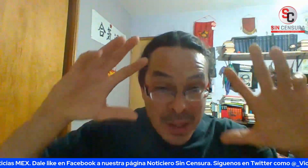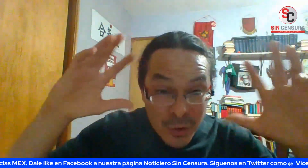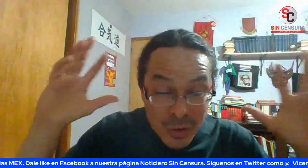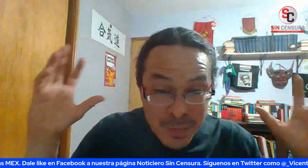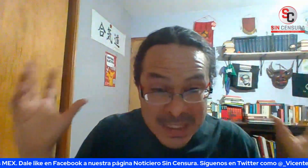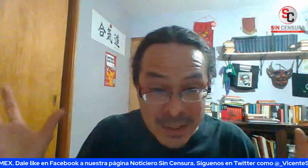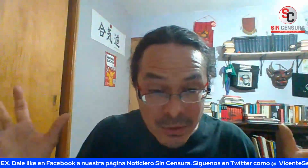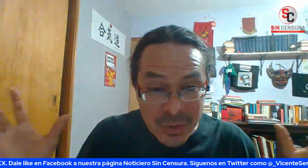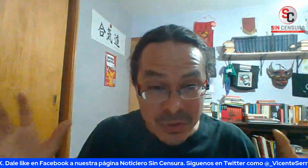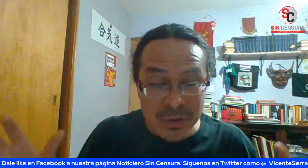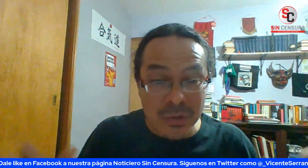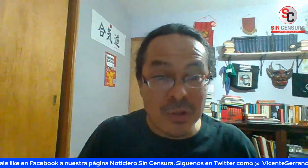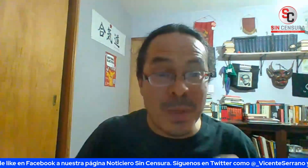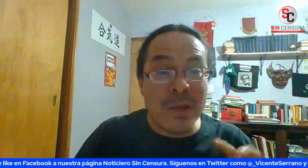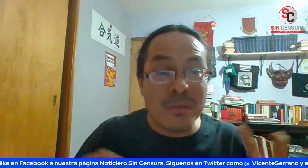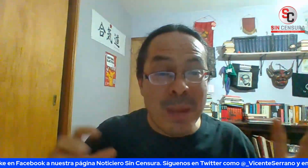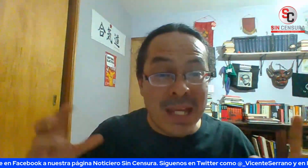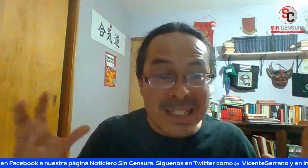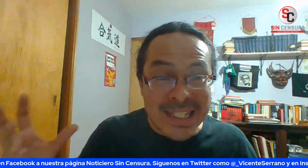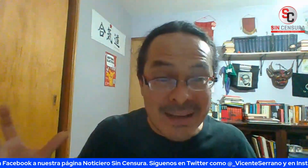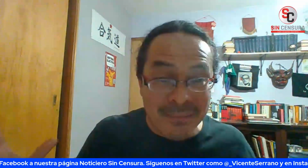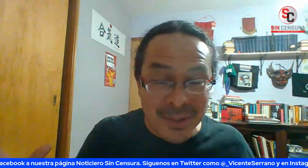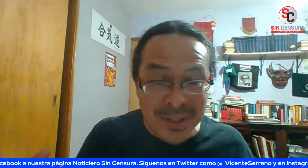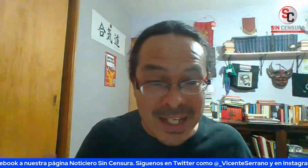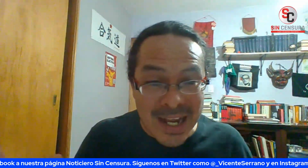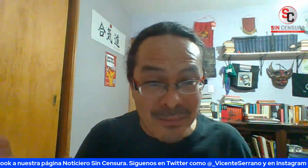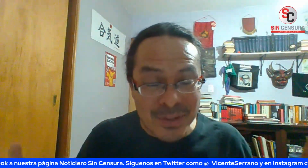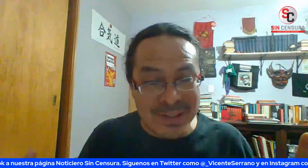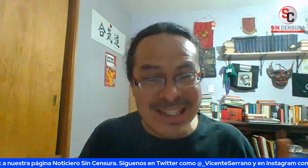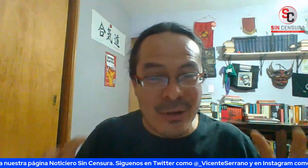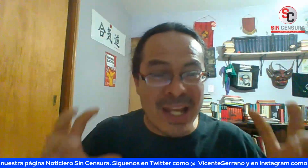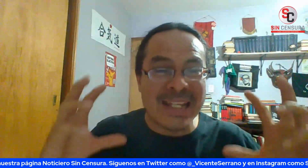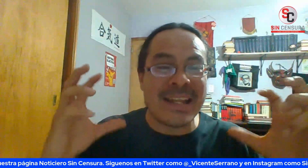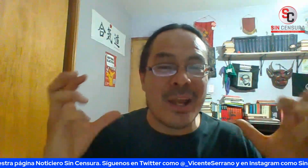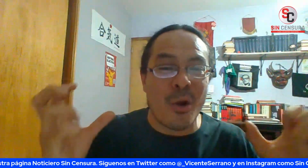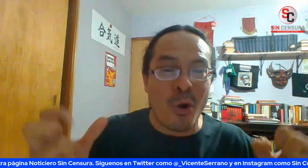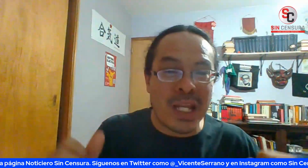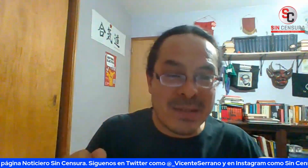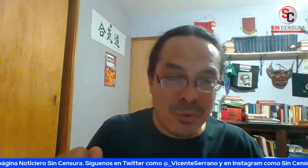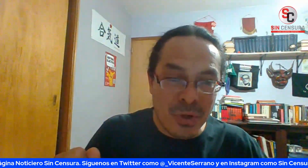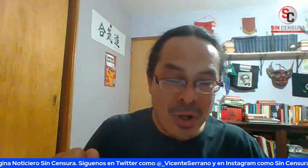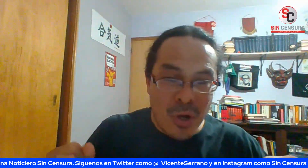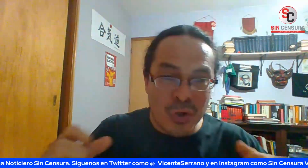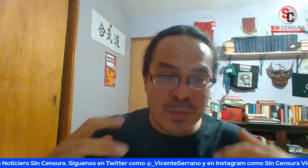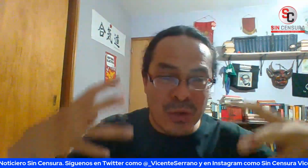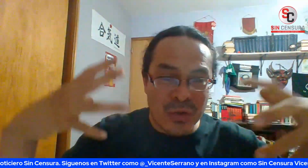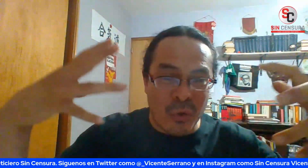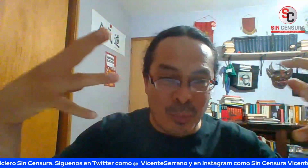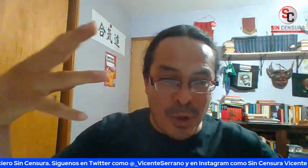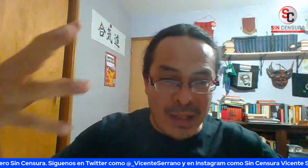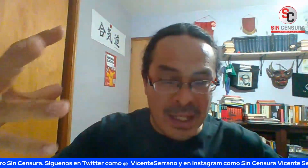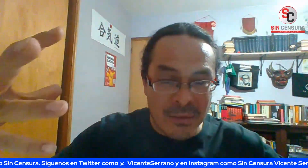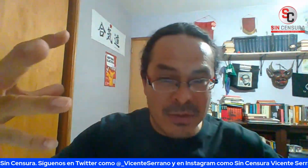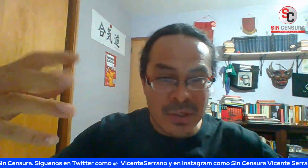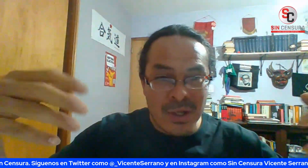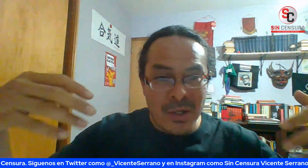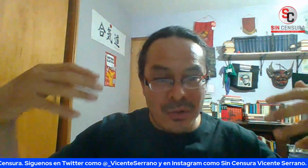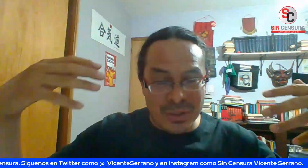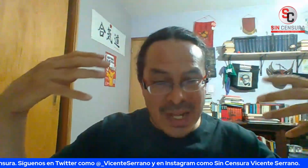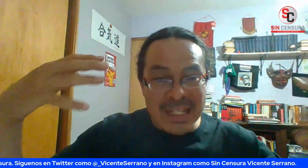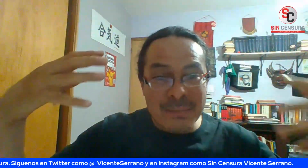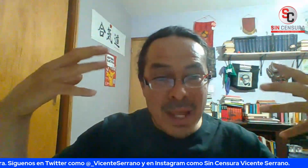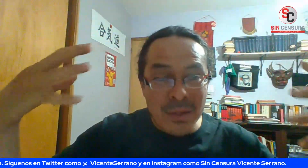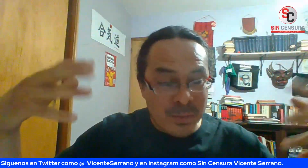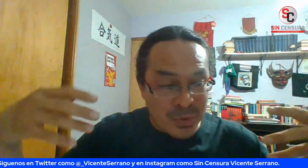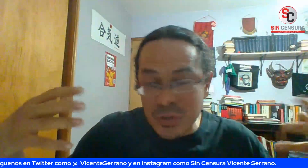los medios masivos, los medios mainstream, ¿no? Diríamos en este neologismo, los medios corporativos,